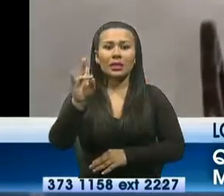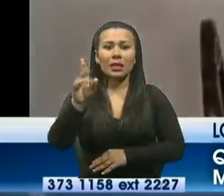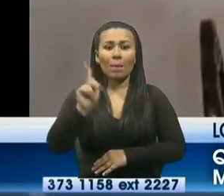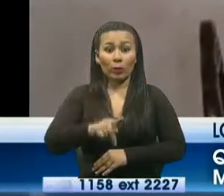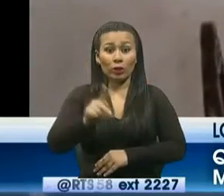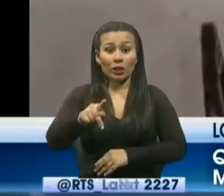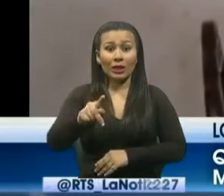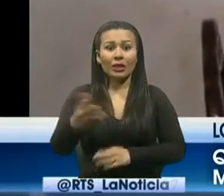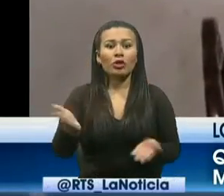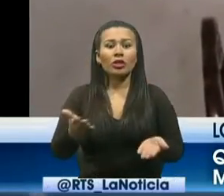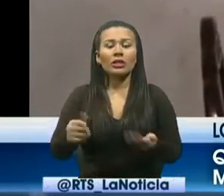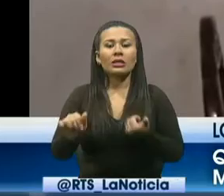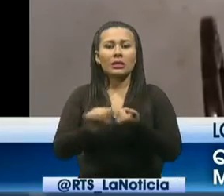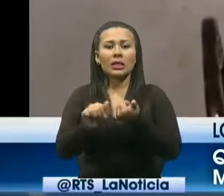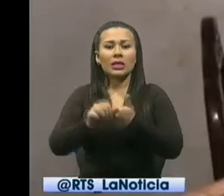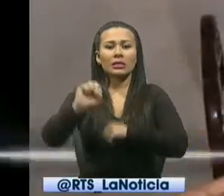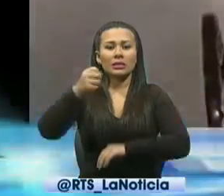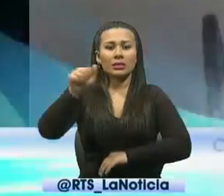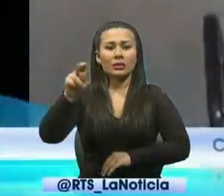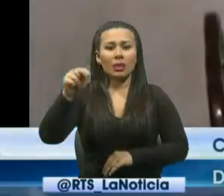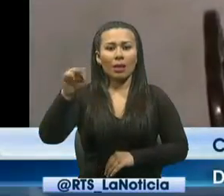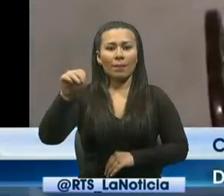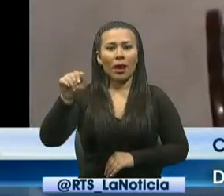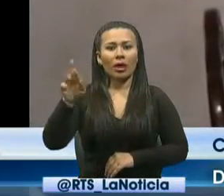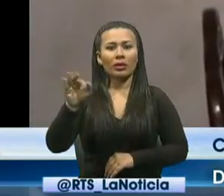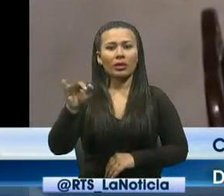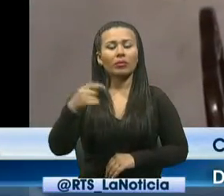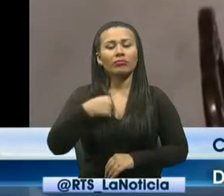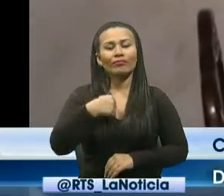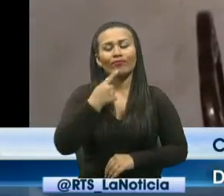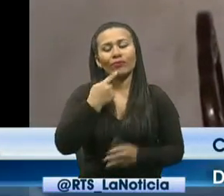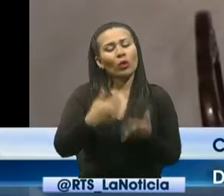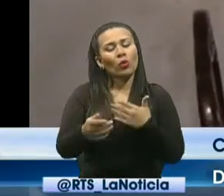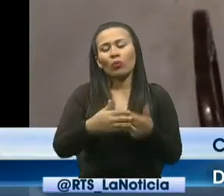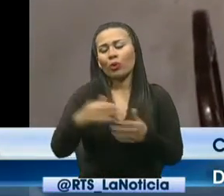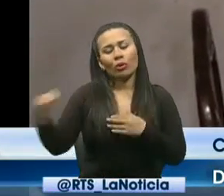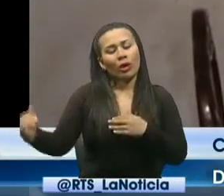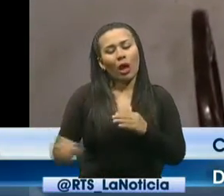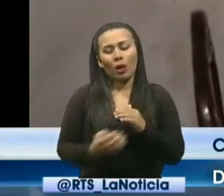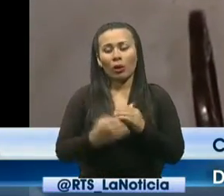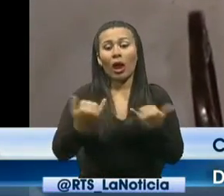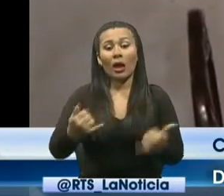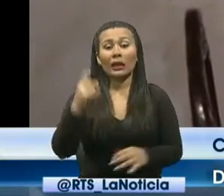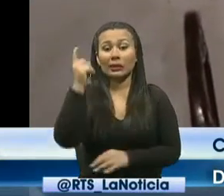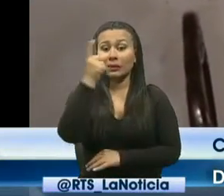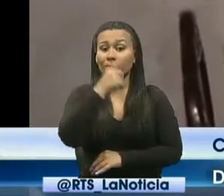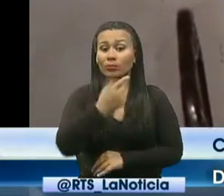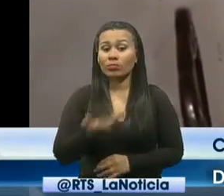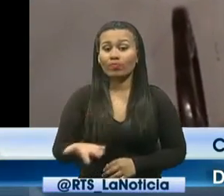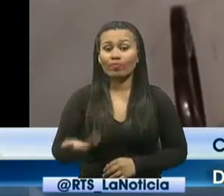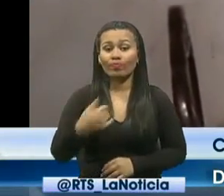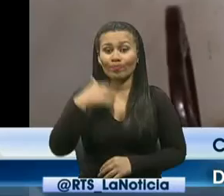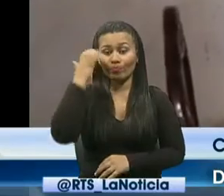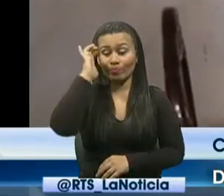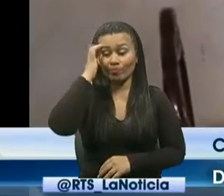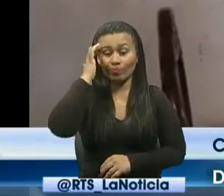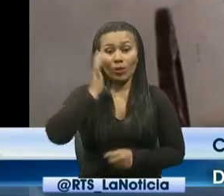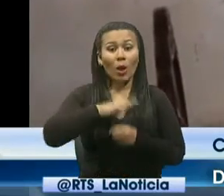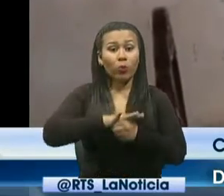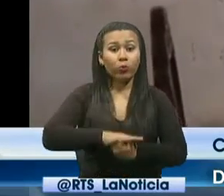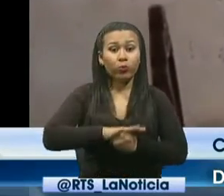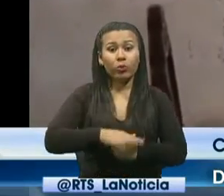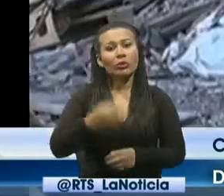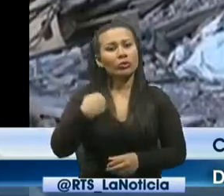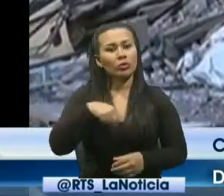dije a mi hija, vaya, tráigalos, y si hay un particular lo acogemos, ¿qué se puede hacer? En estos casos es una angustia terrible y